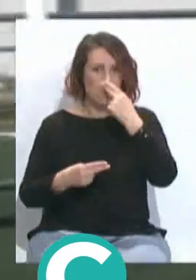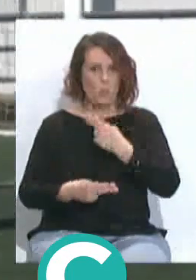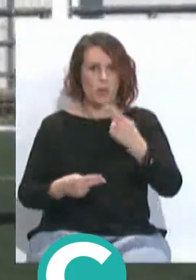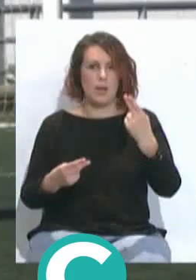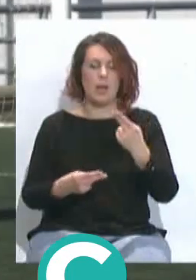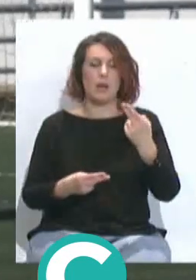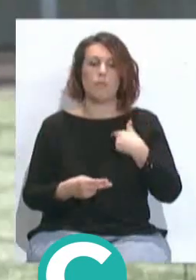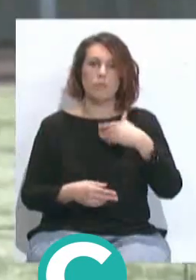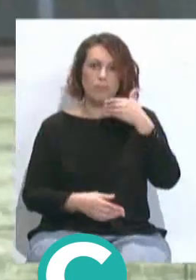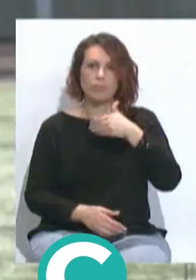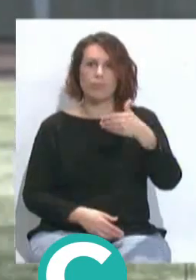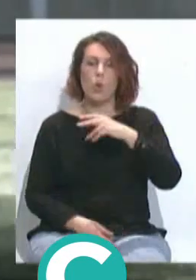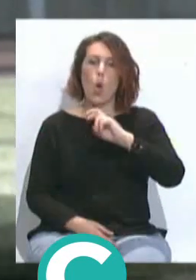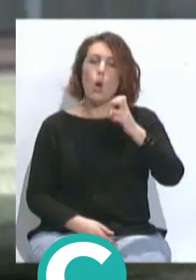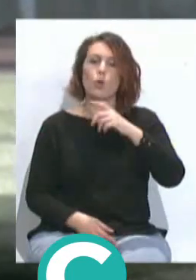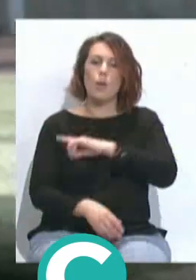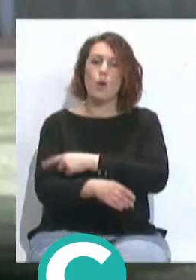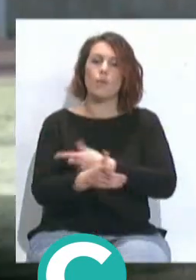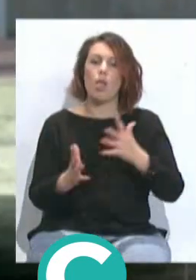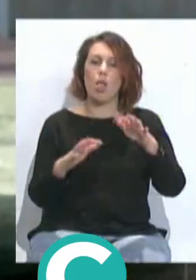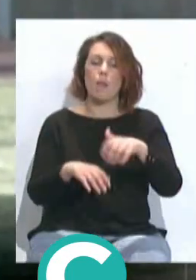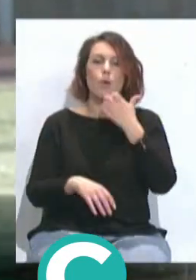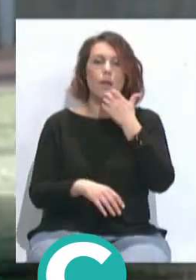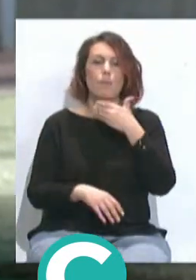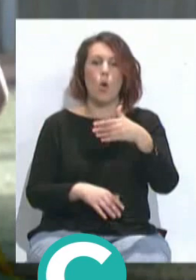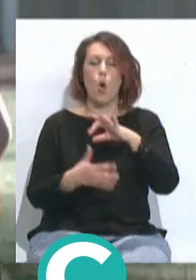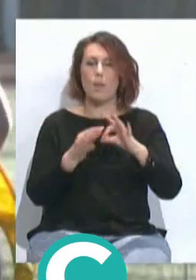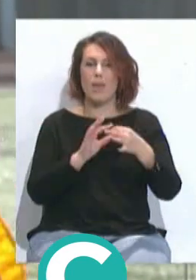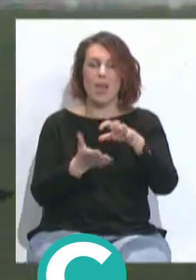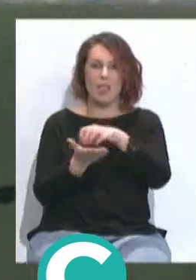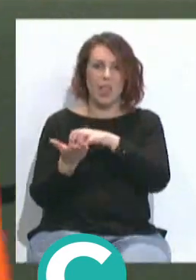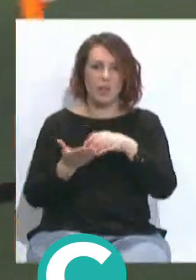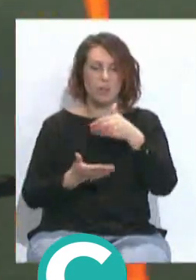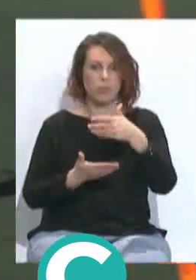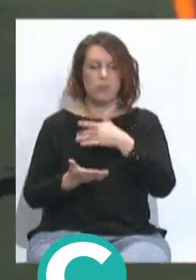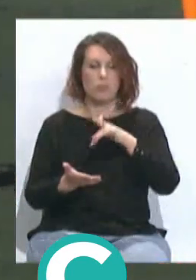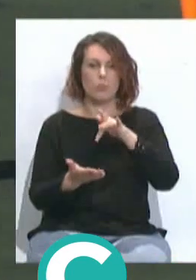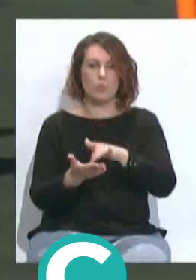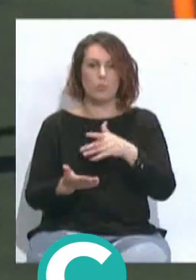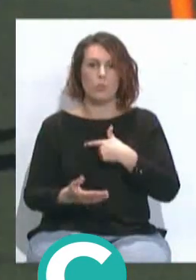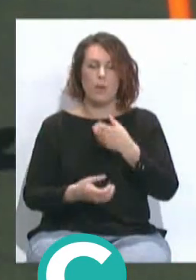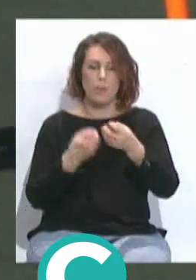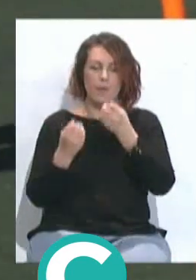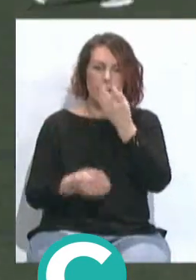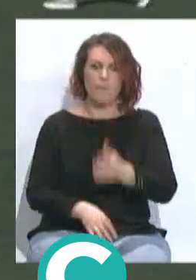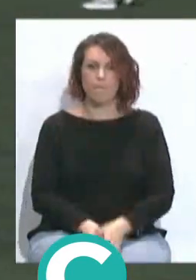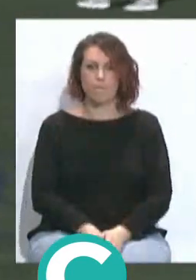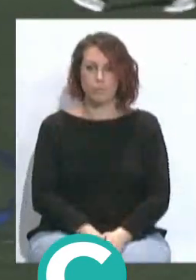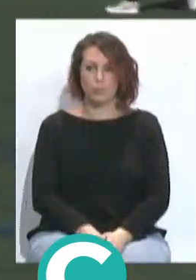poniendo en el horizonte otros encuentros deportivos como la próxima olimpiada de intercentros que se va a celebrar en primavera